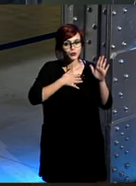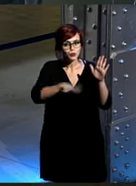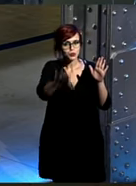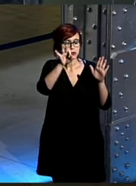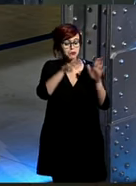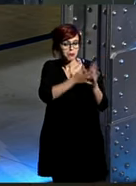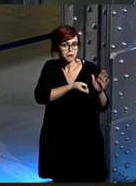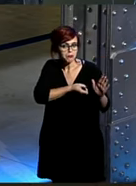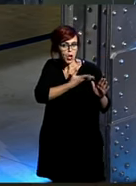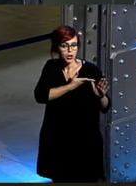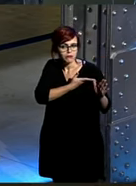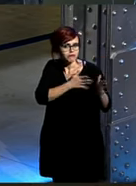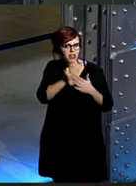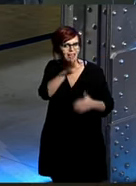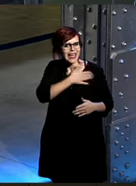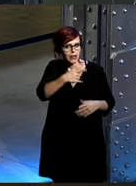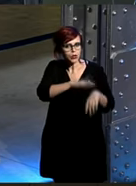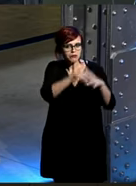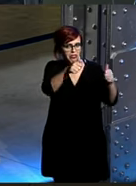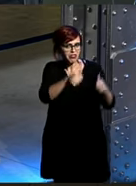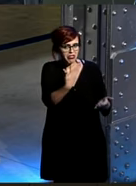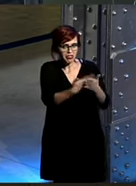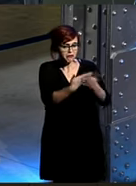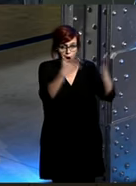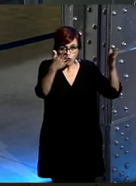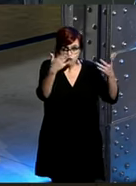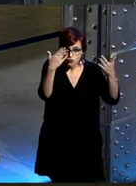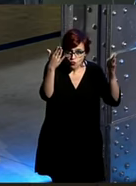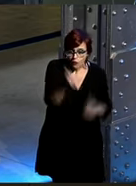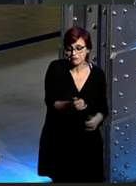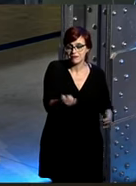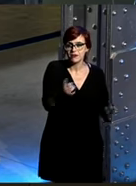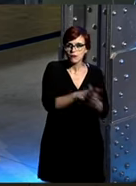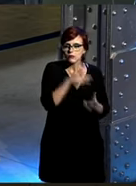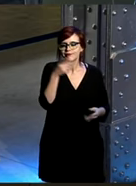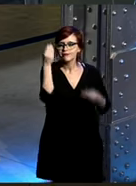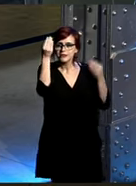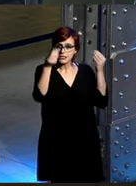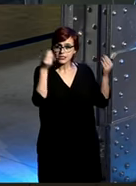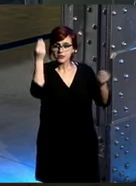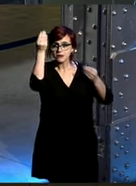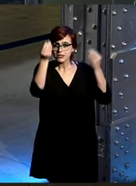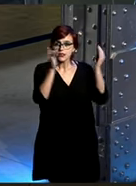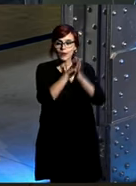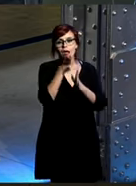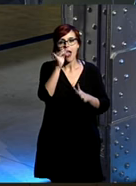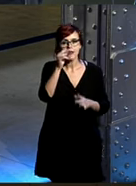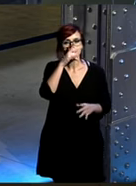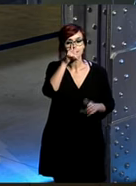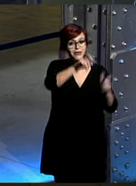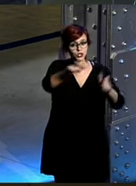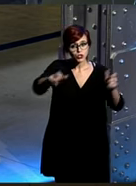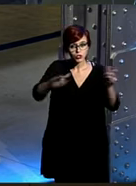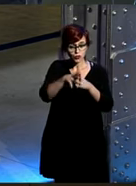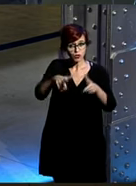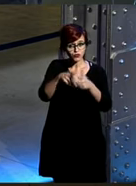por vocación y estratégicamente que no tuviese ningún tipo de certificación, porque pensábamos, y lo estamos validando, que había un perfil de persona